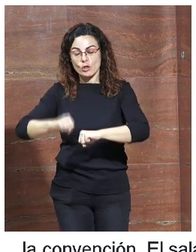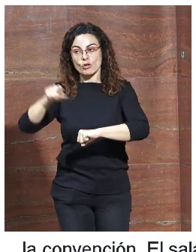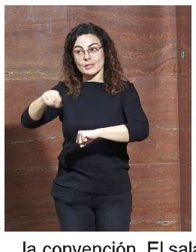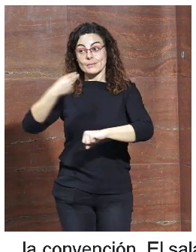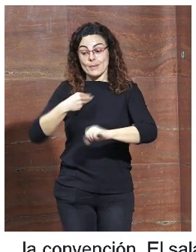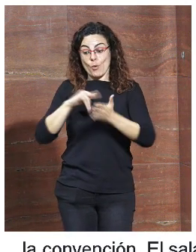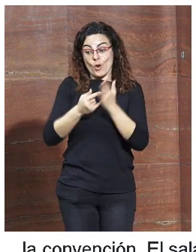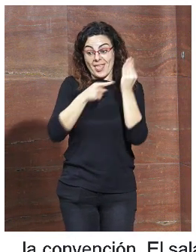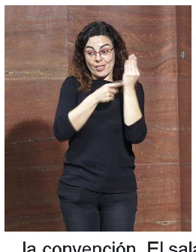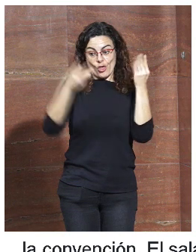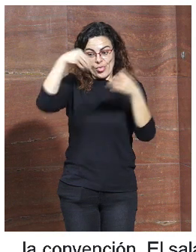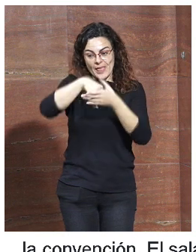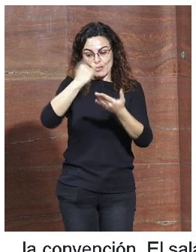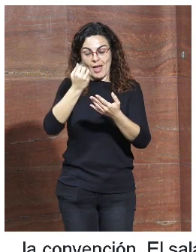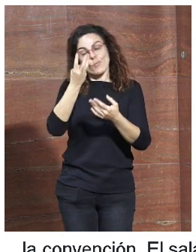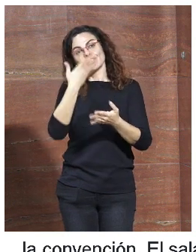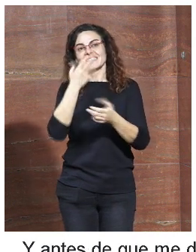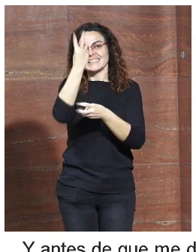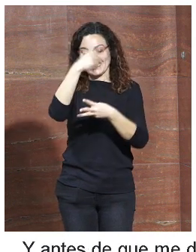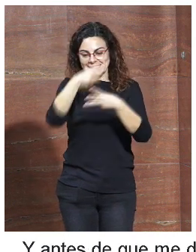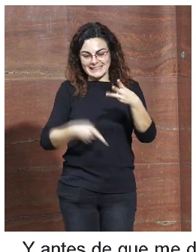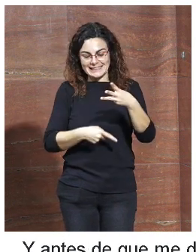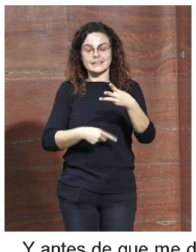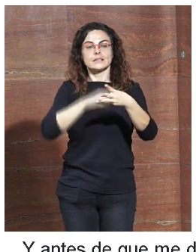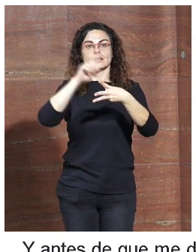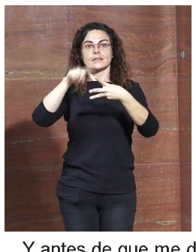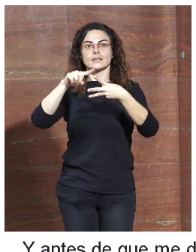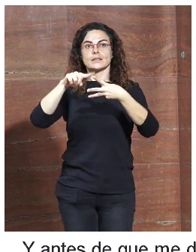que tiene 3 patitas, que una es